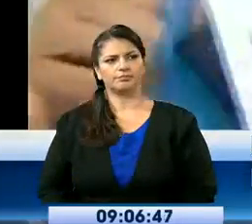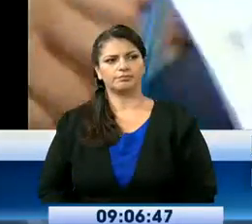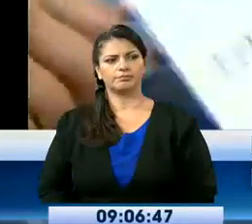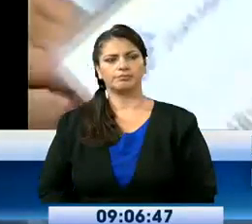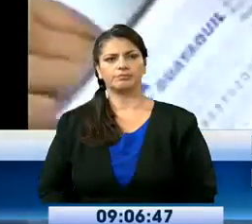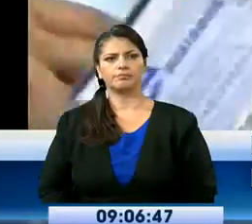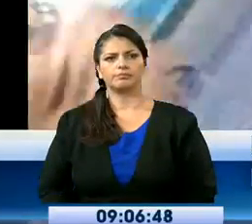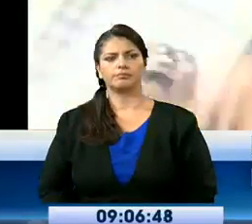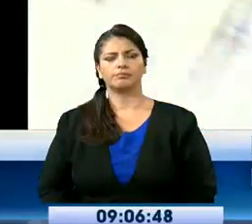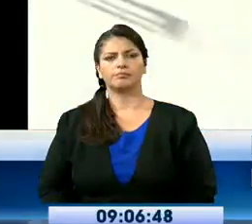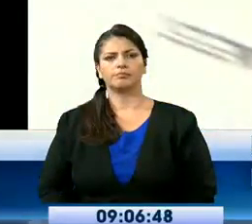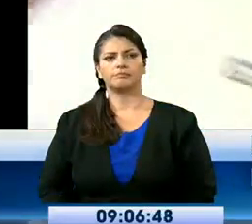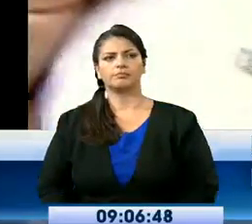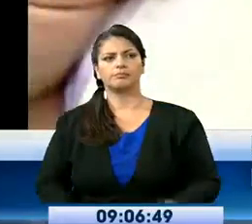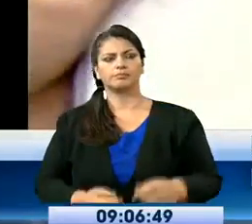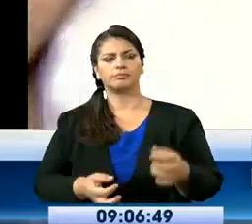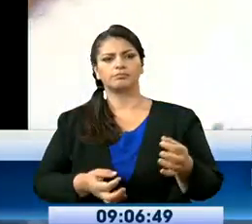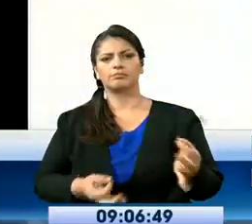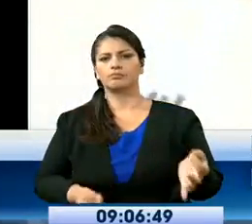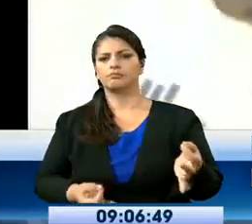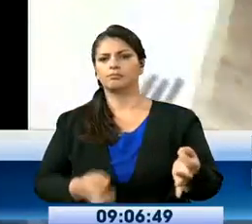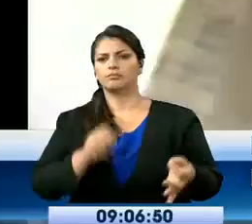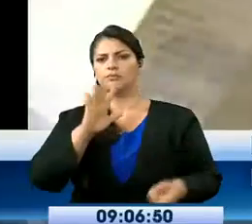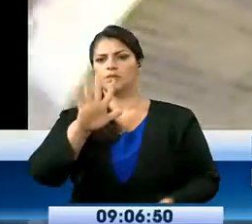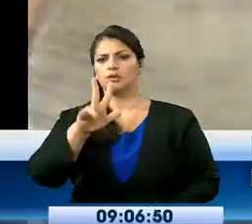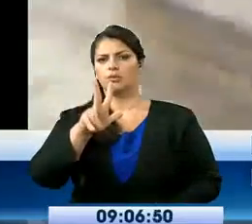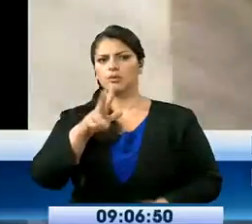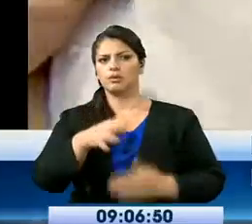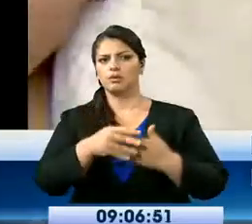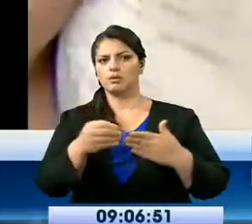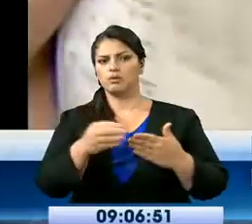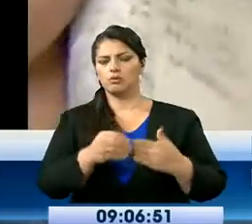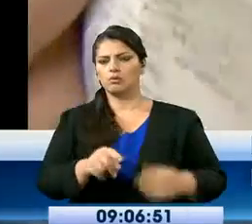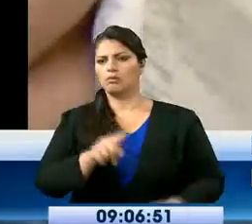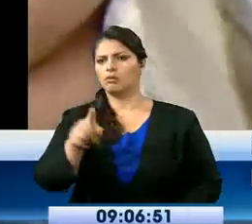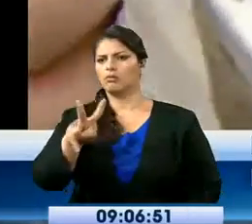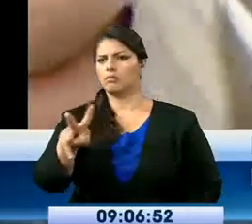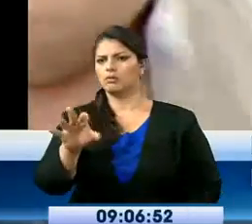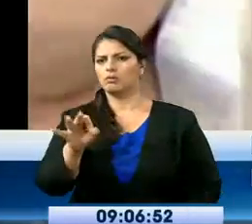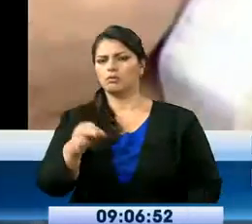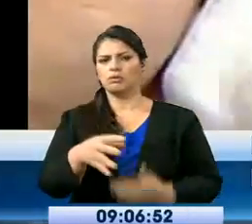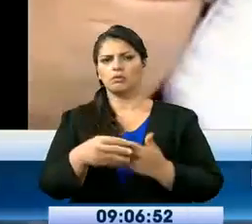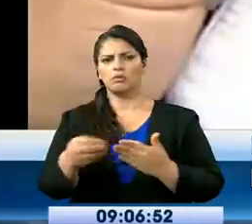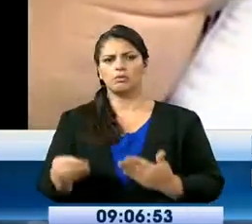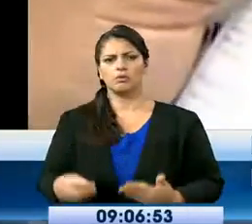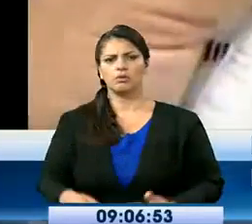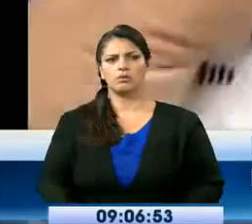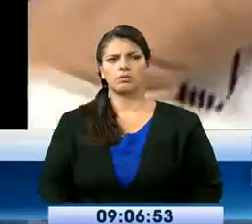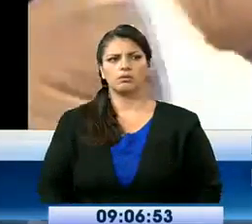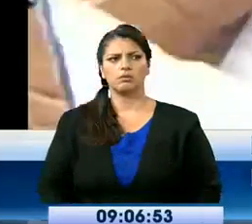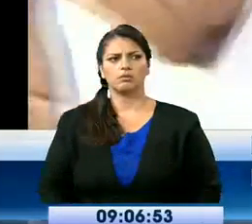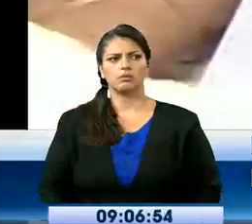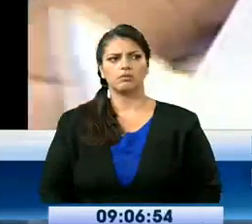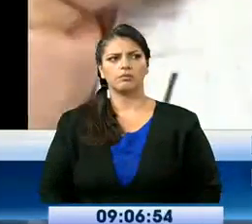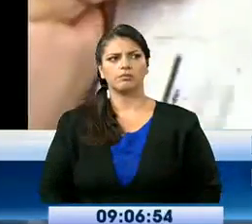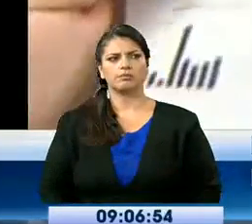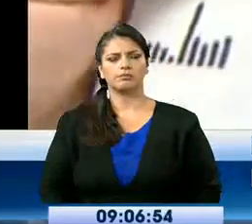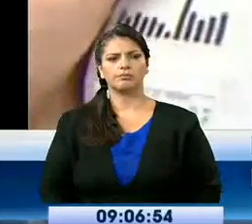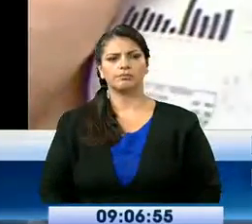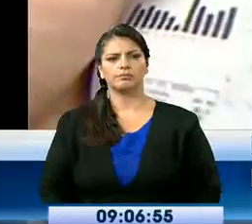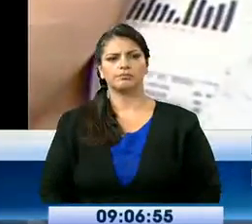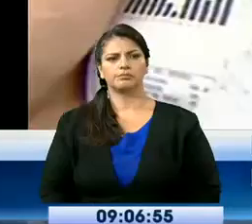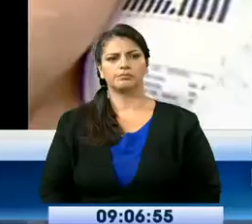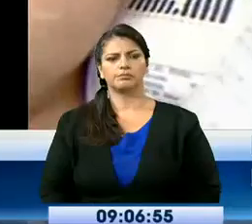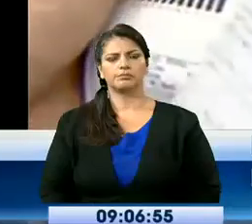$53, por ejemplo, aquí hay una. Bueno, $29. Bueno, quizás $18.